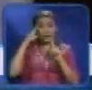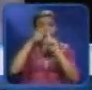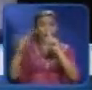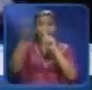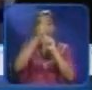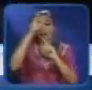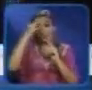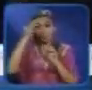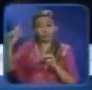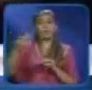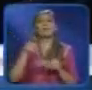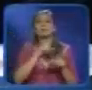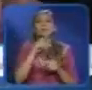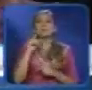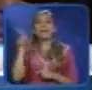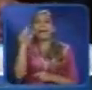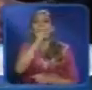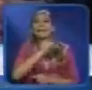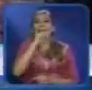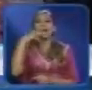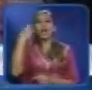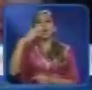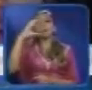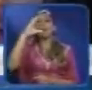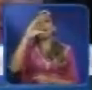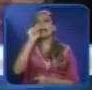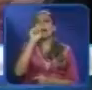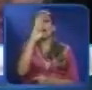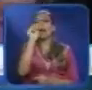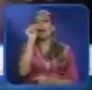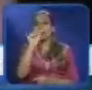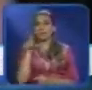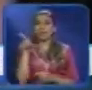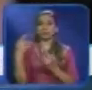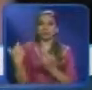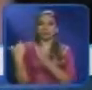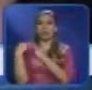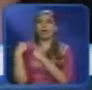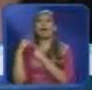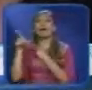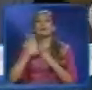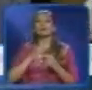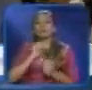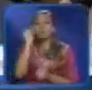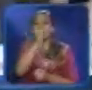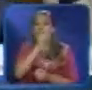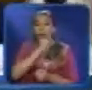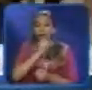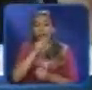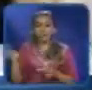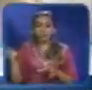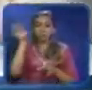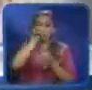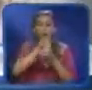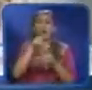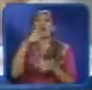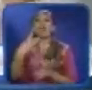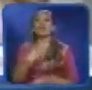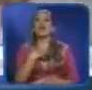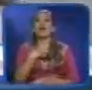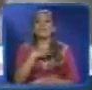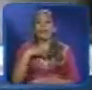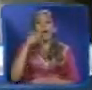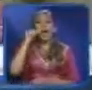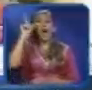ser lo que está dispuesto a hacer el cantante colombiano Cabas. Él será el encargado de colocar su talento y melodías para la novela escrita por Mario